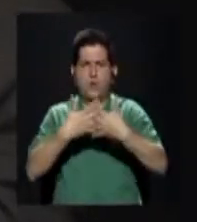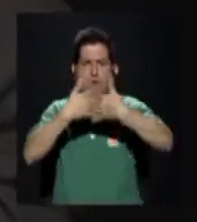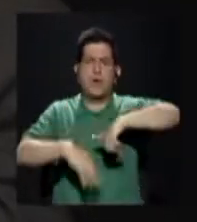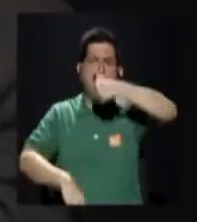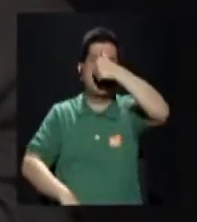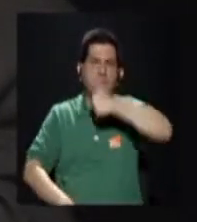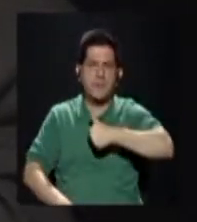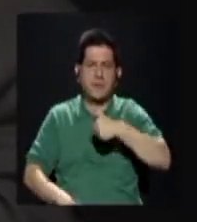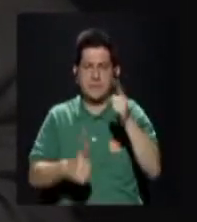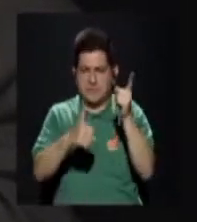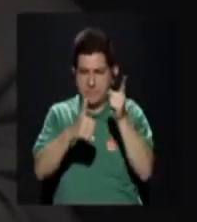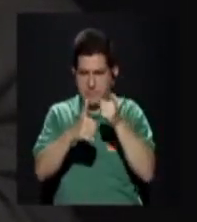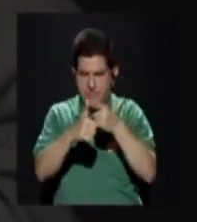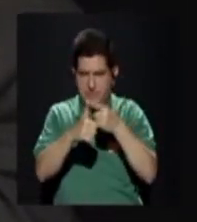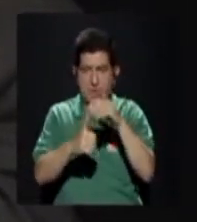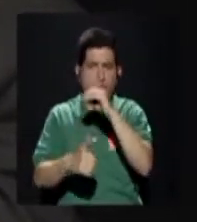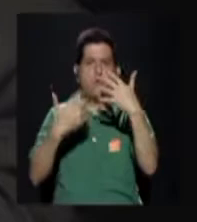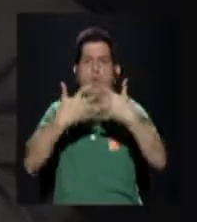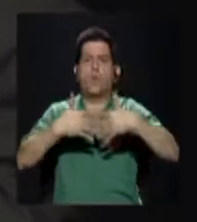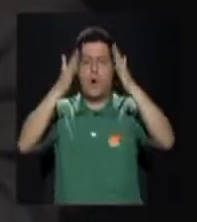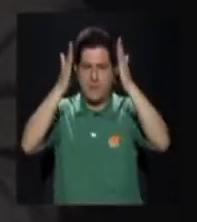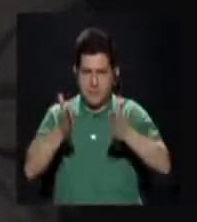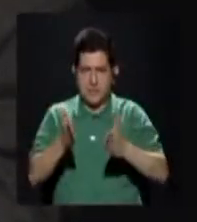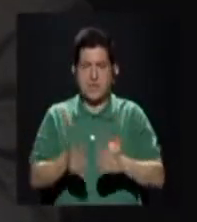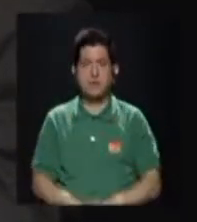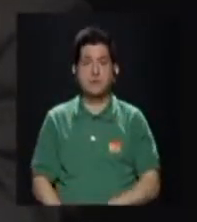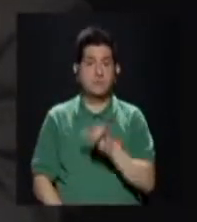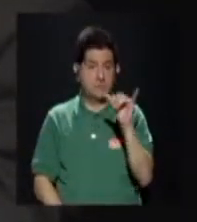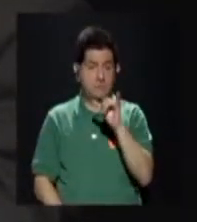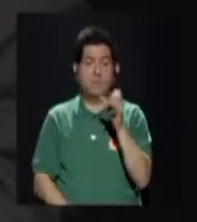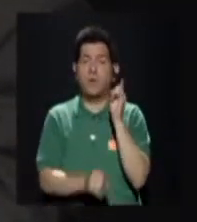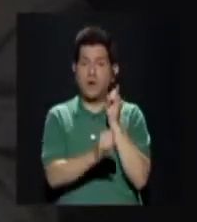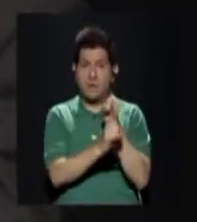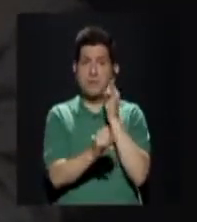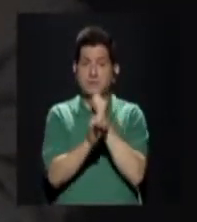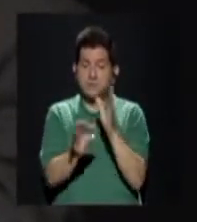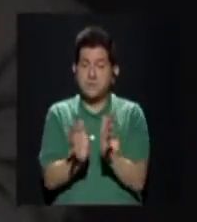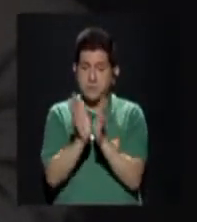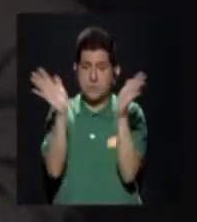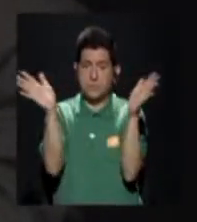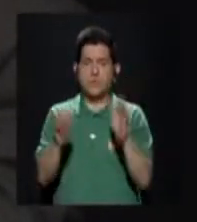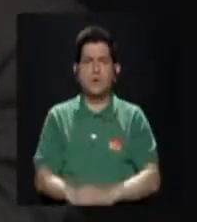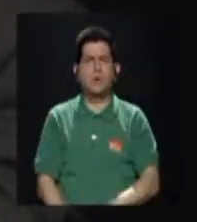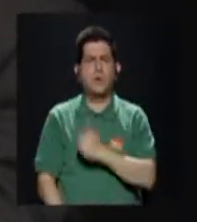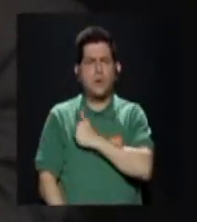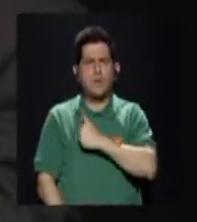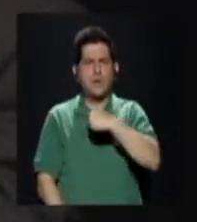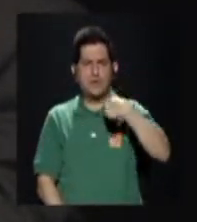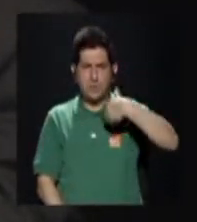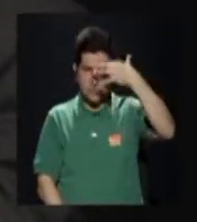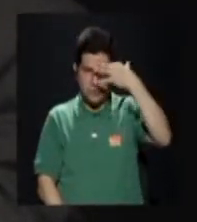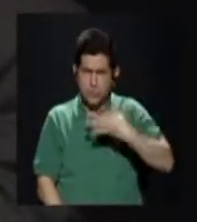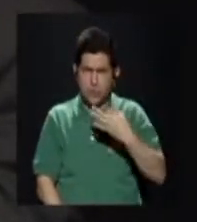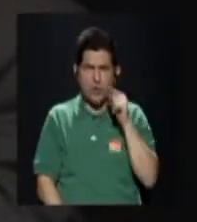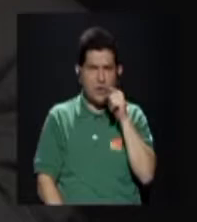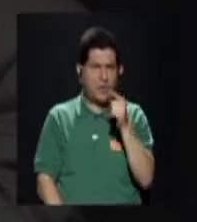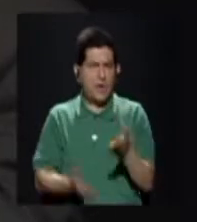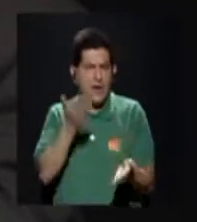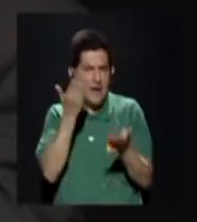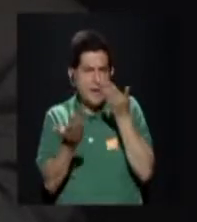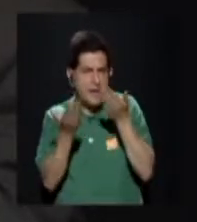privada, o al empresario, sino a las instituciones públicas. Perdón, yo creo que ahí habría, nada